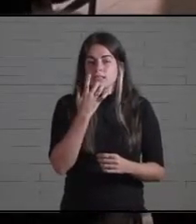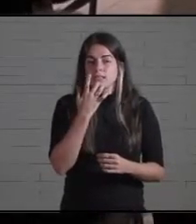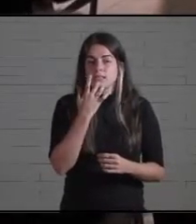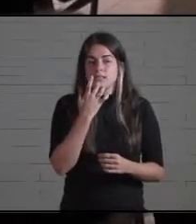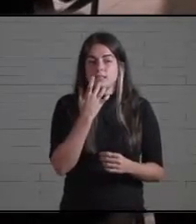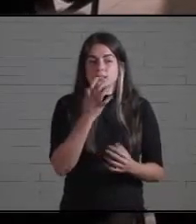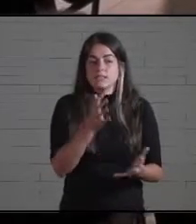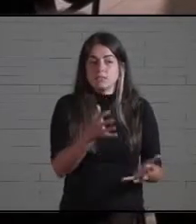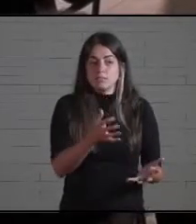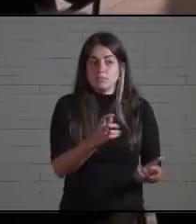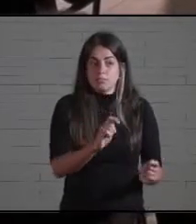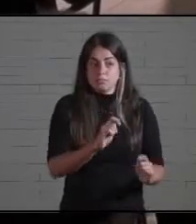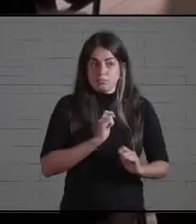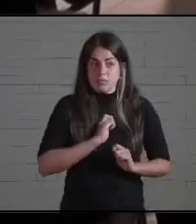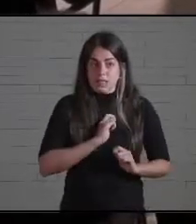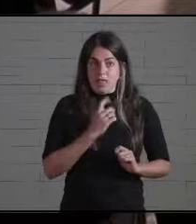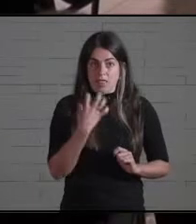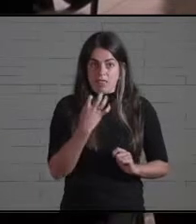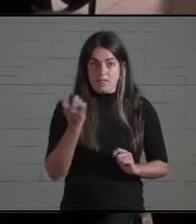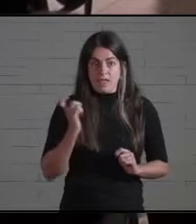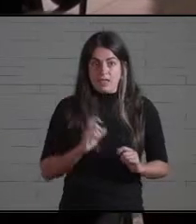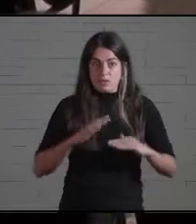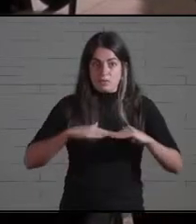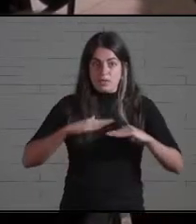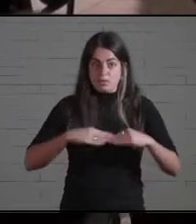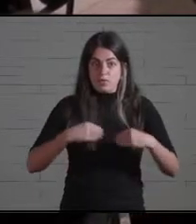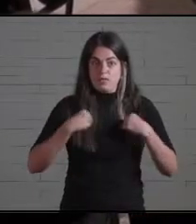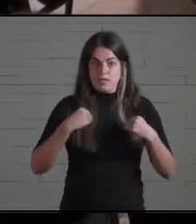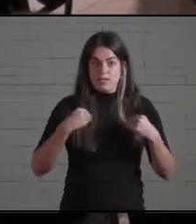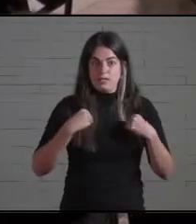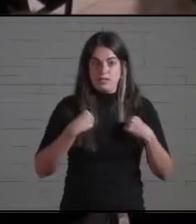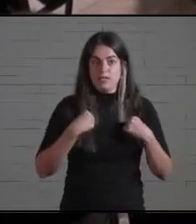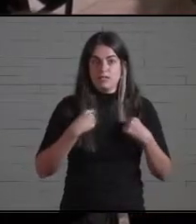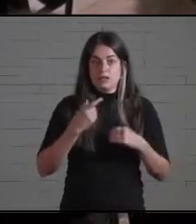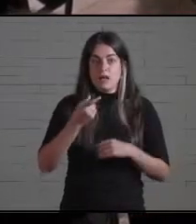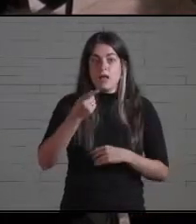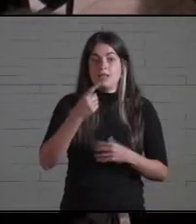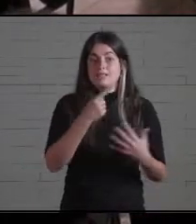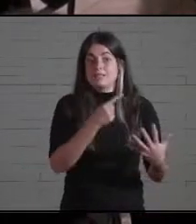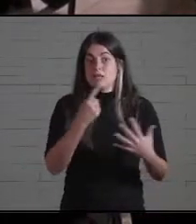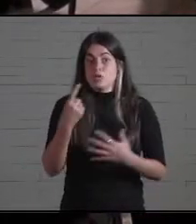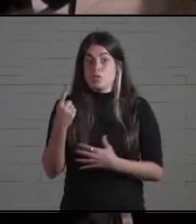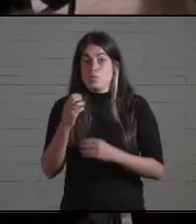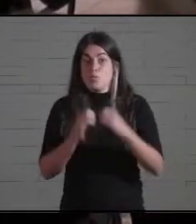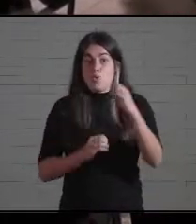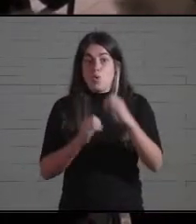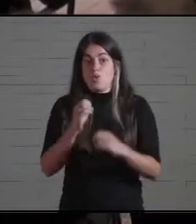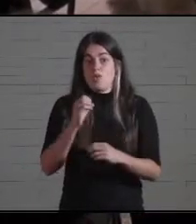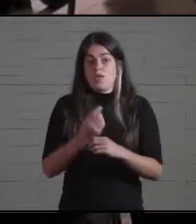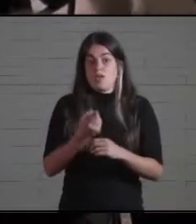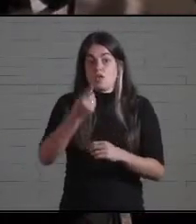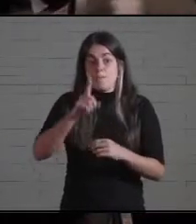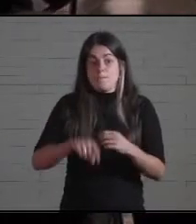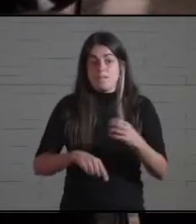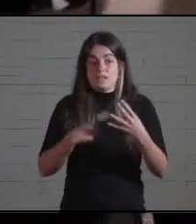ingreso mínimo vital, efectivamente llegan con dificultad el 61% a fin de